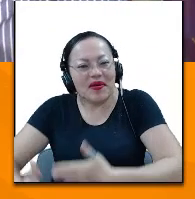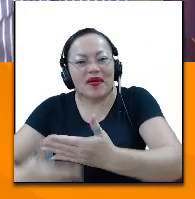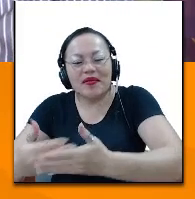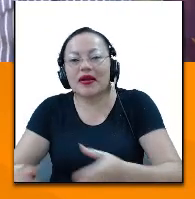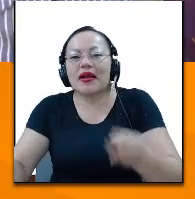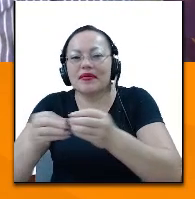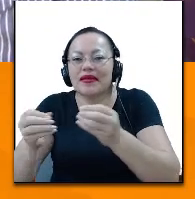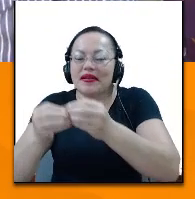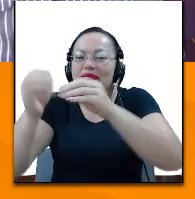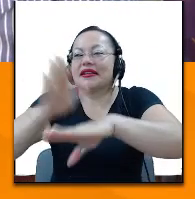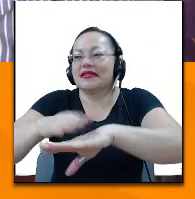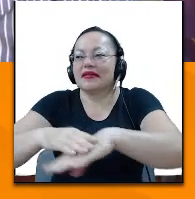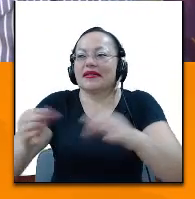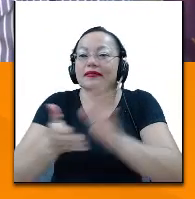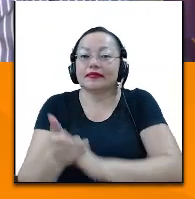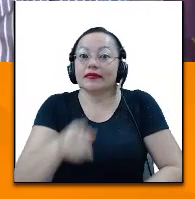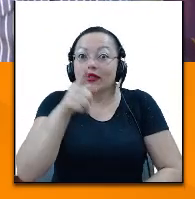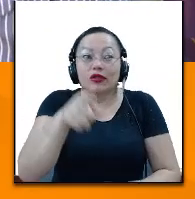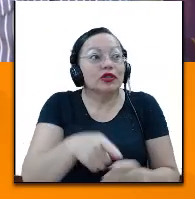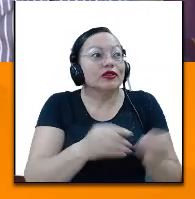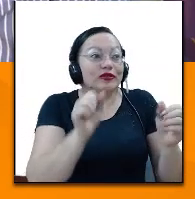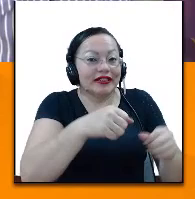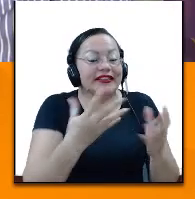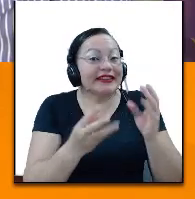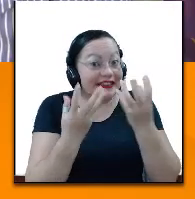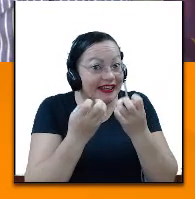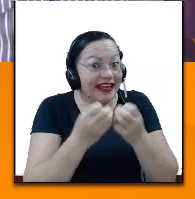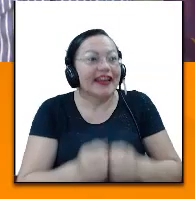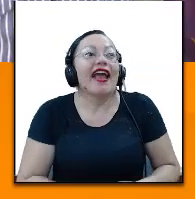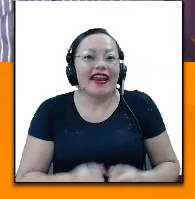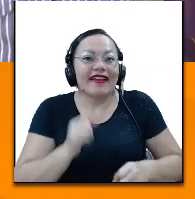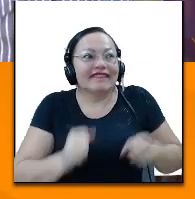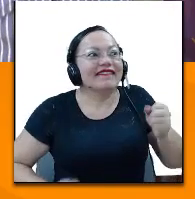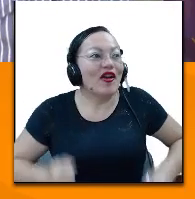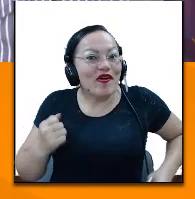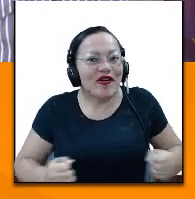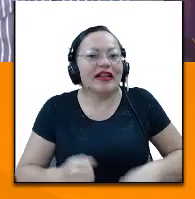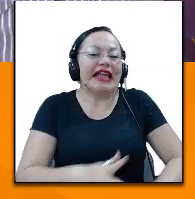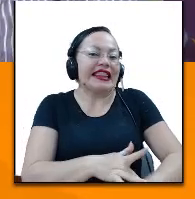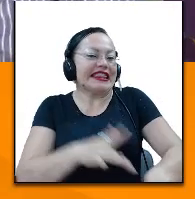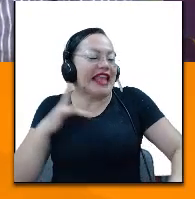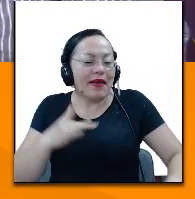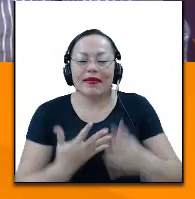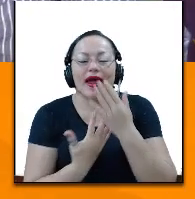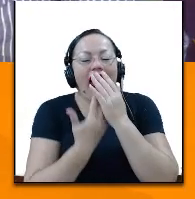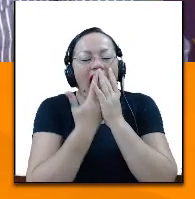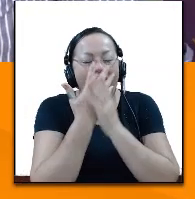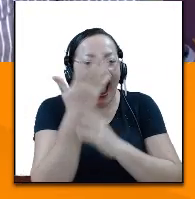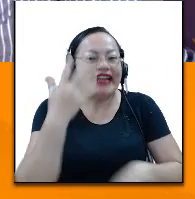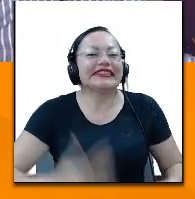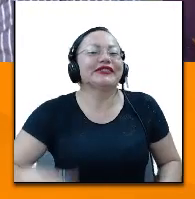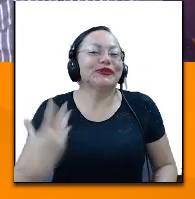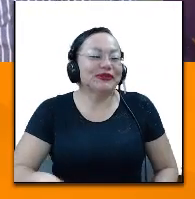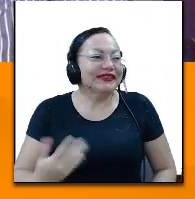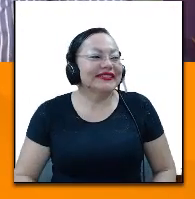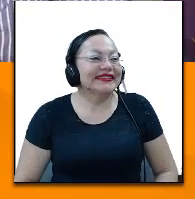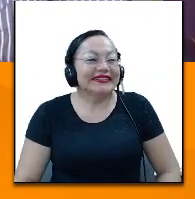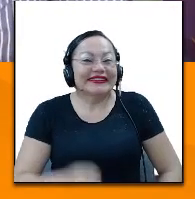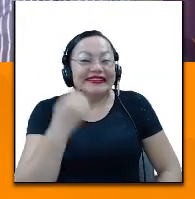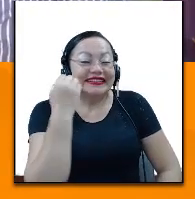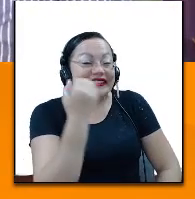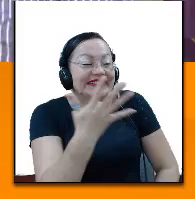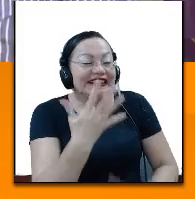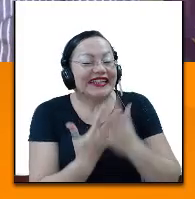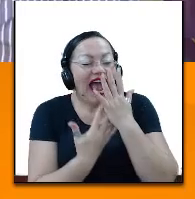más. Eso sí, los que quieran hacer ejercicio les tocó madrugar. Bien madrugaditos, uy Dios Sí, mío, a sí. las